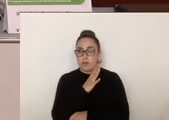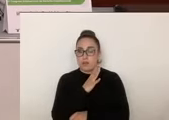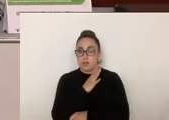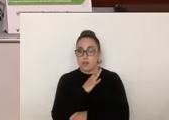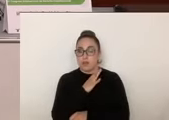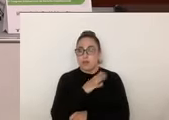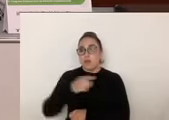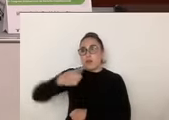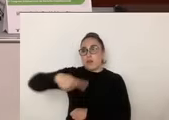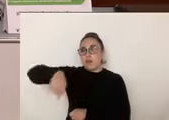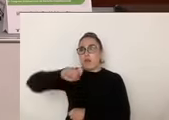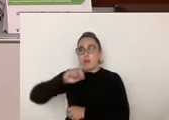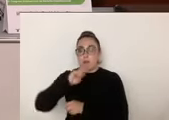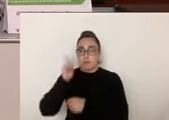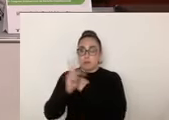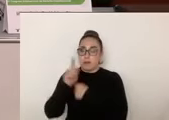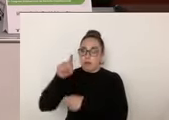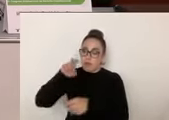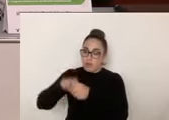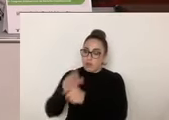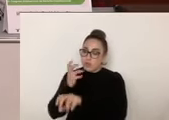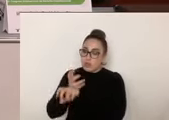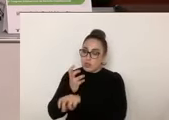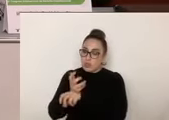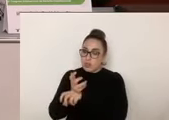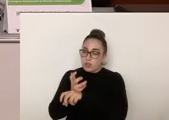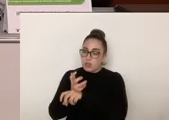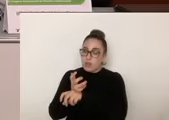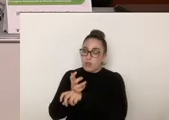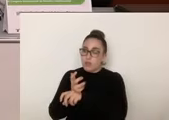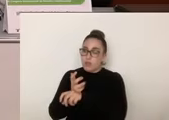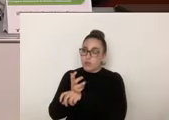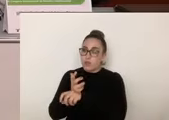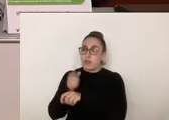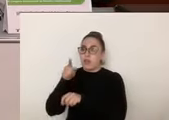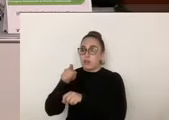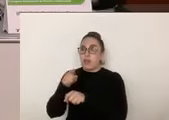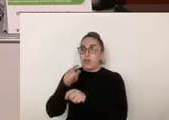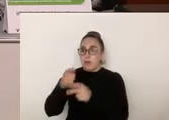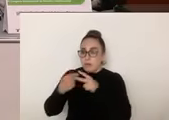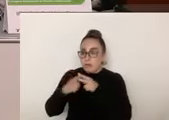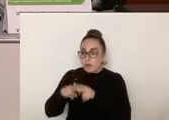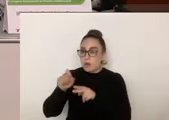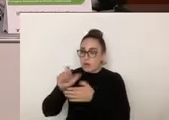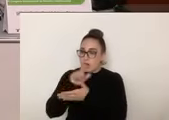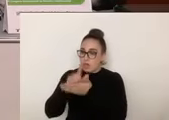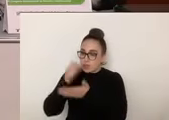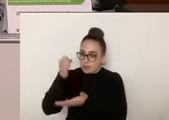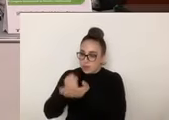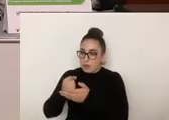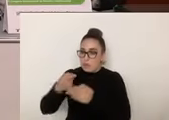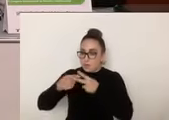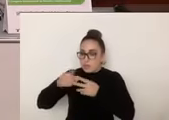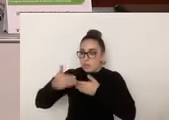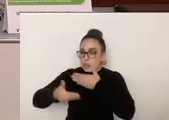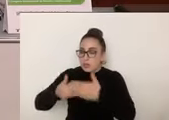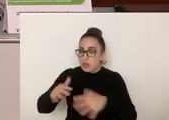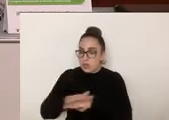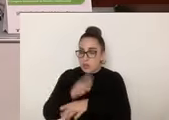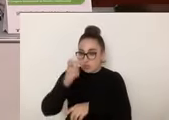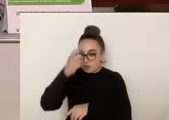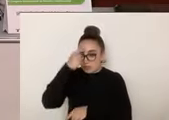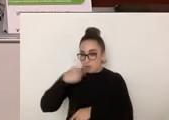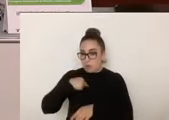que los que vienen de Estados Unidos, el derecho penal empieza con la ley aprobada. Yo creo que eso es un error. O sea, hay un